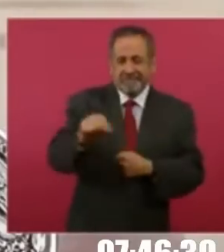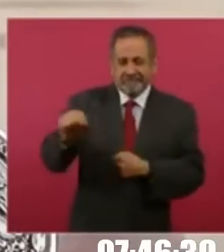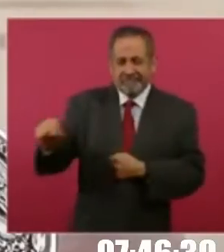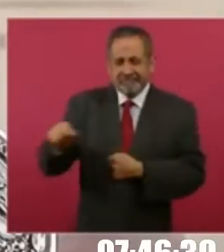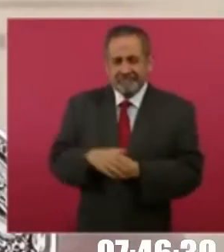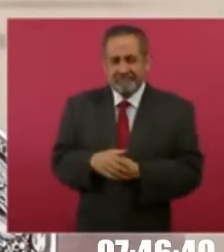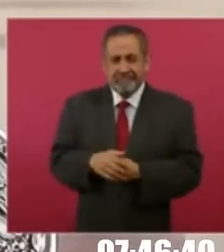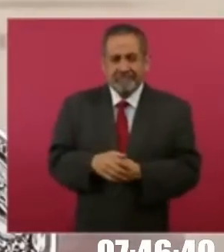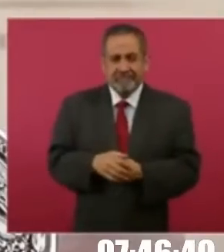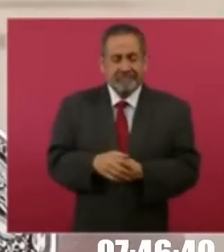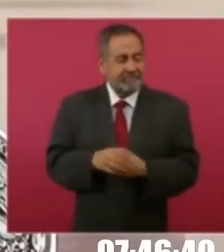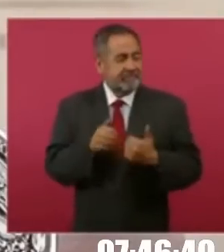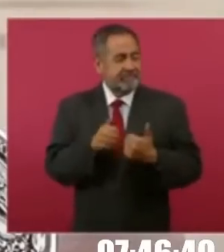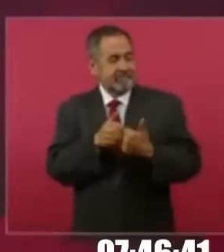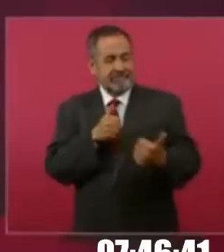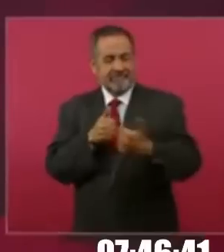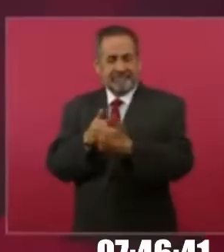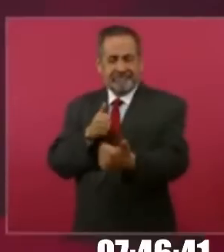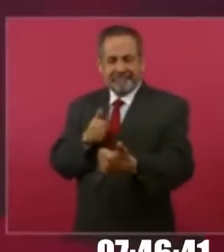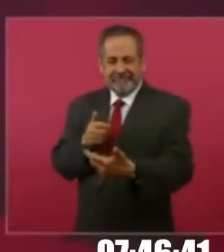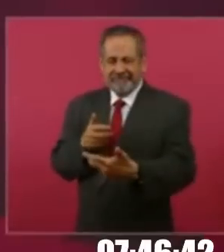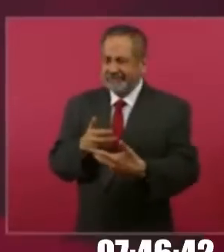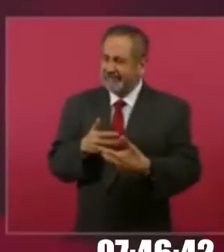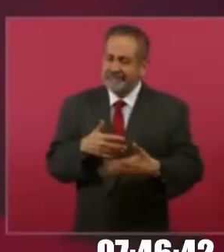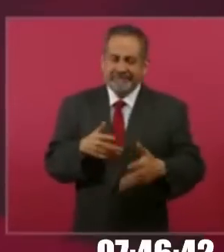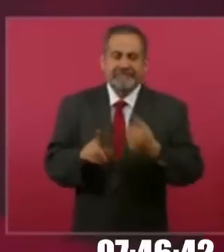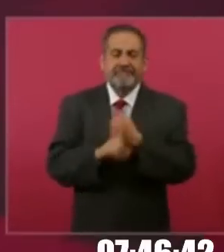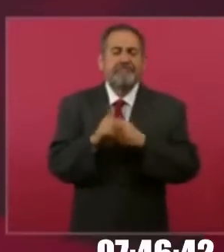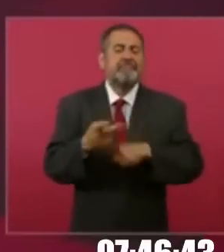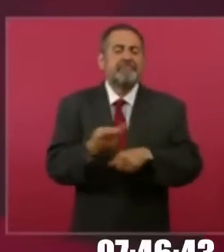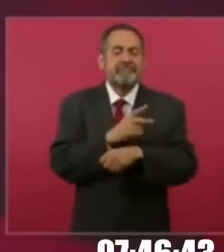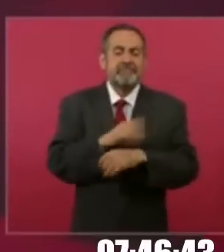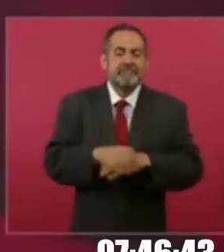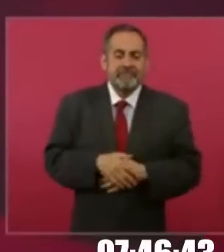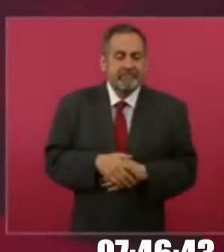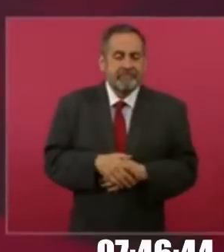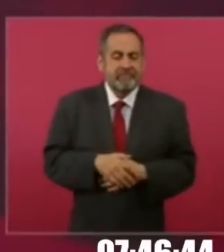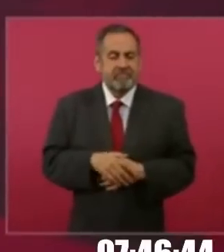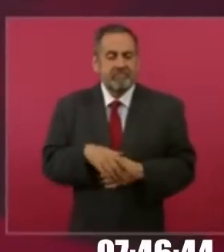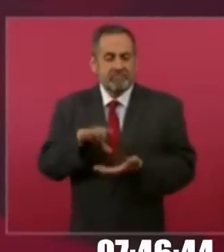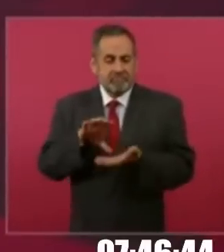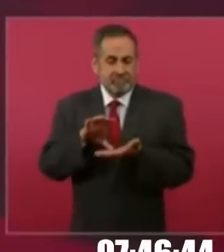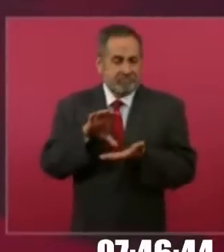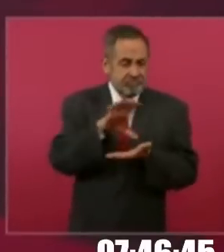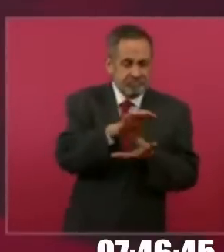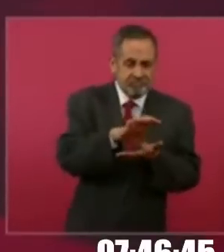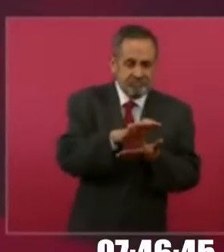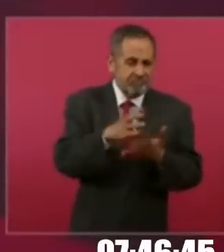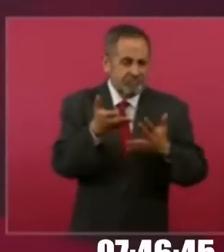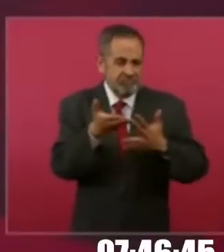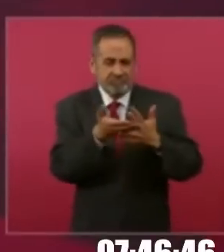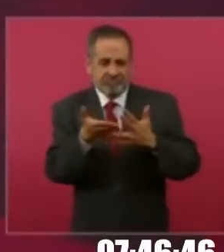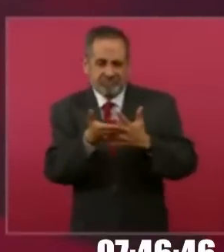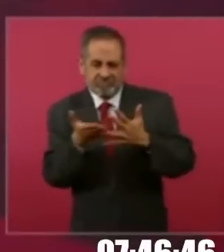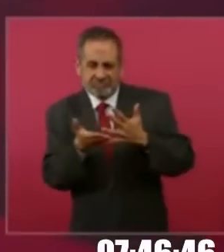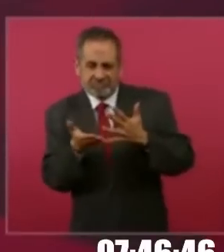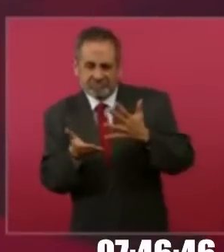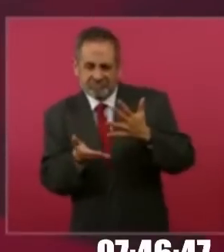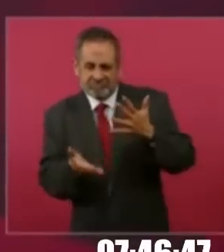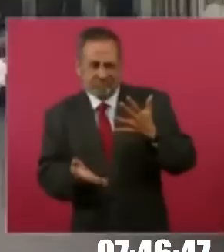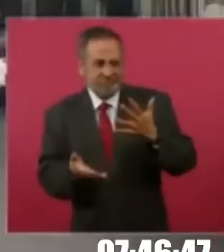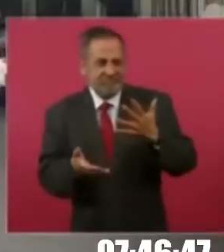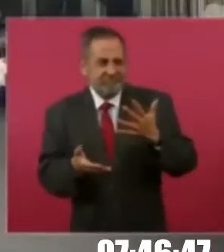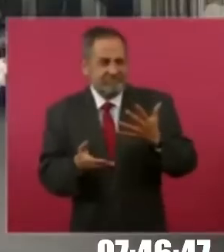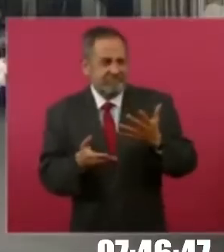de centralista de descentralización es que fraccionó en treinta y dos sistemas